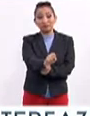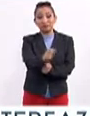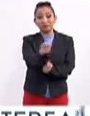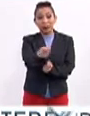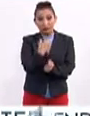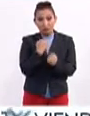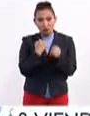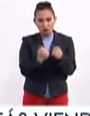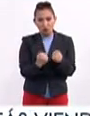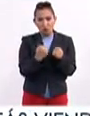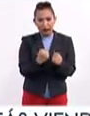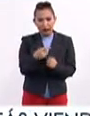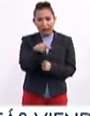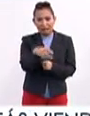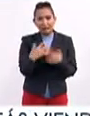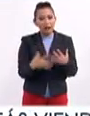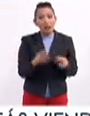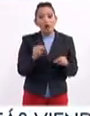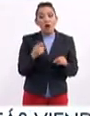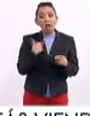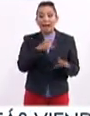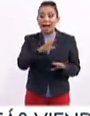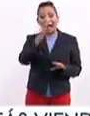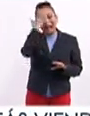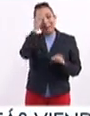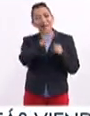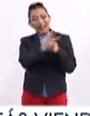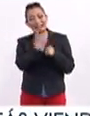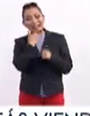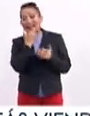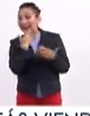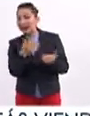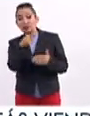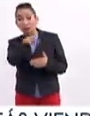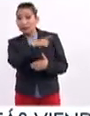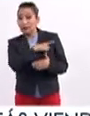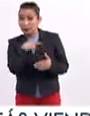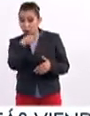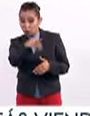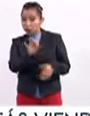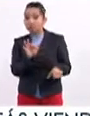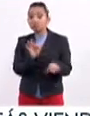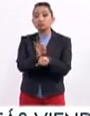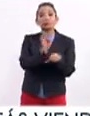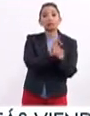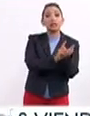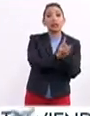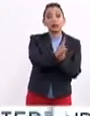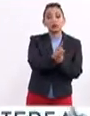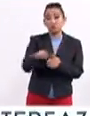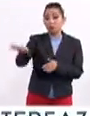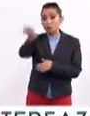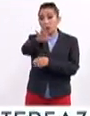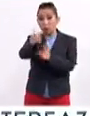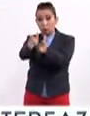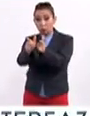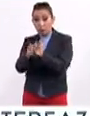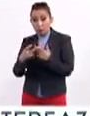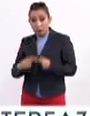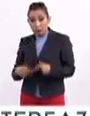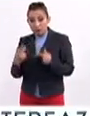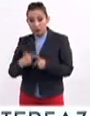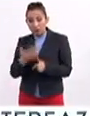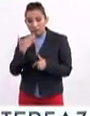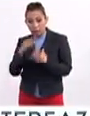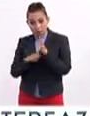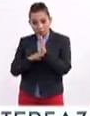una frase fuertísima. Por supuesto. No basta que esté reconocido, tienes que garantizarlos. Entonces, una sociedad